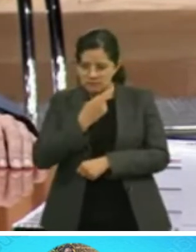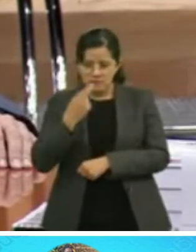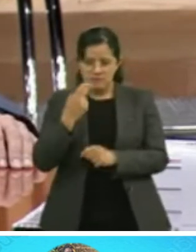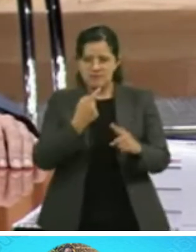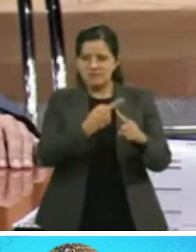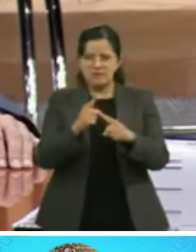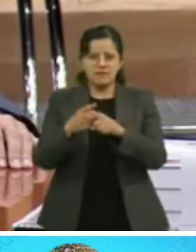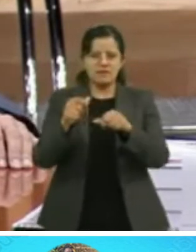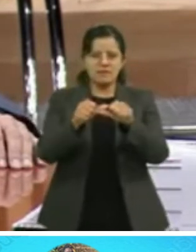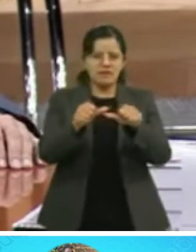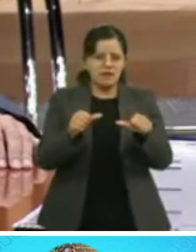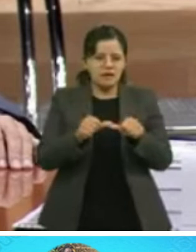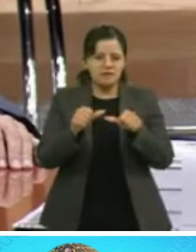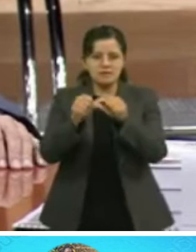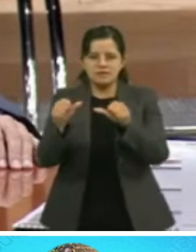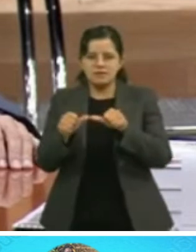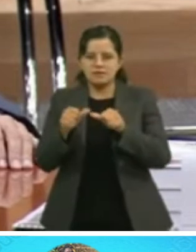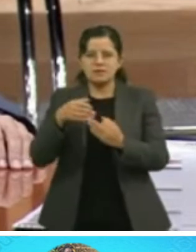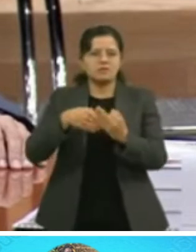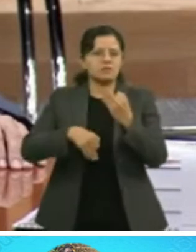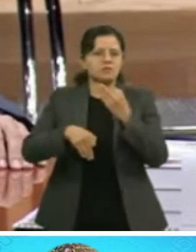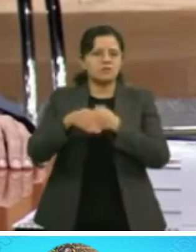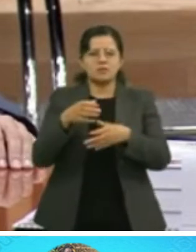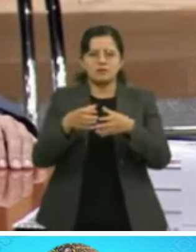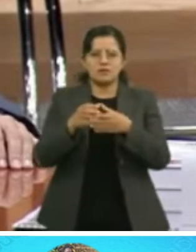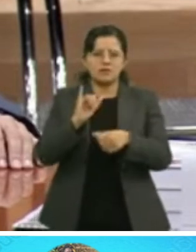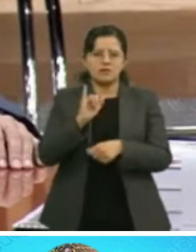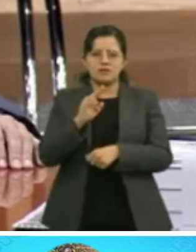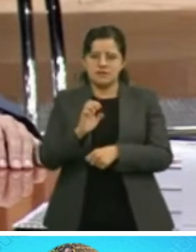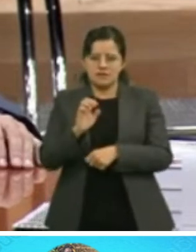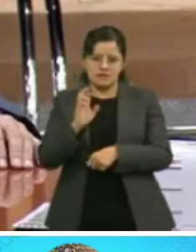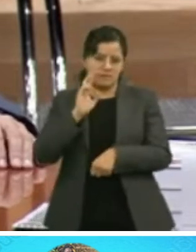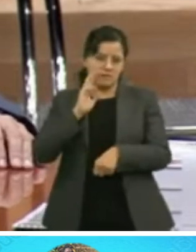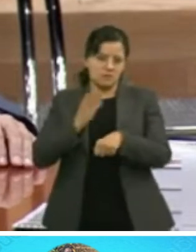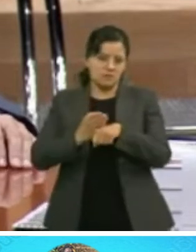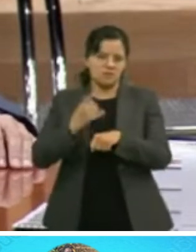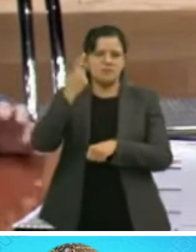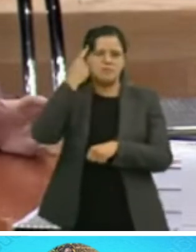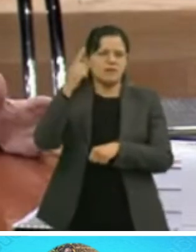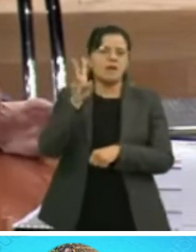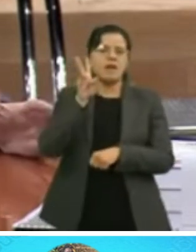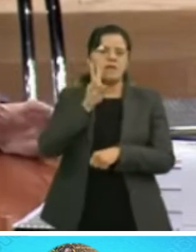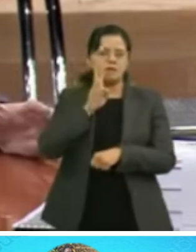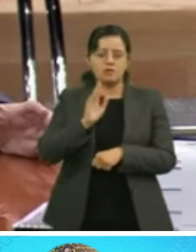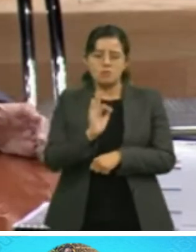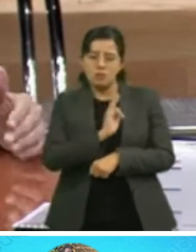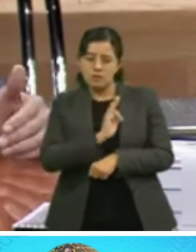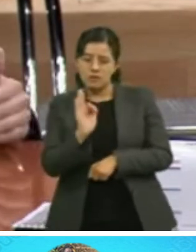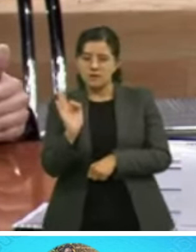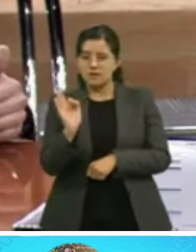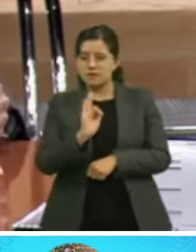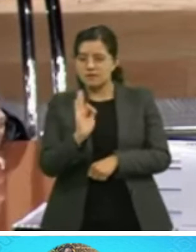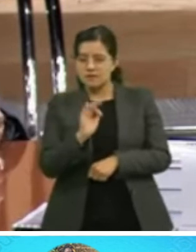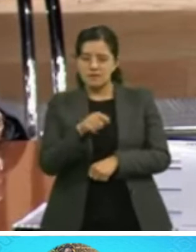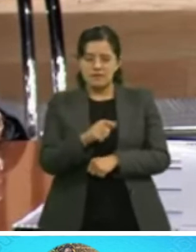áreas ejecutivas, de todas las unidades responsables del INE, para ver dónde es susceptible